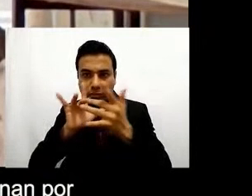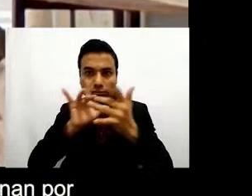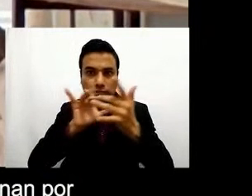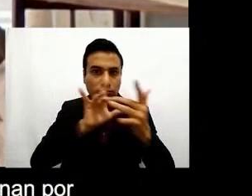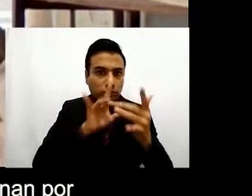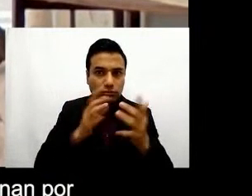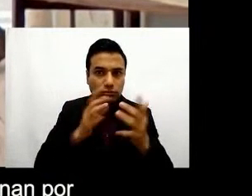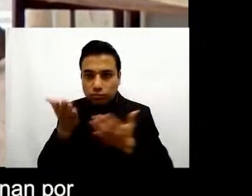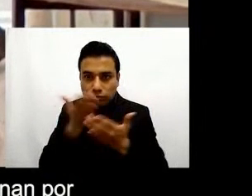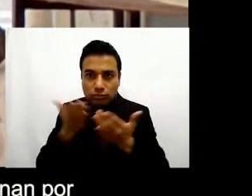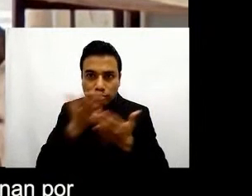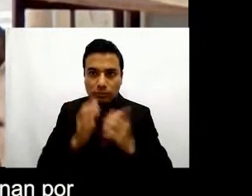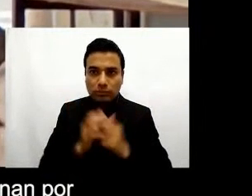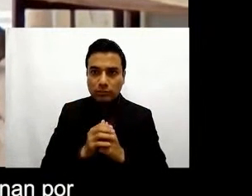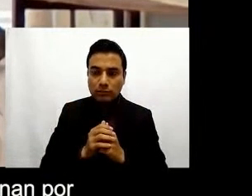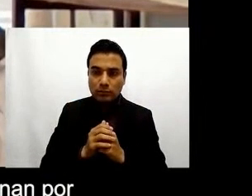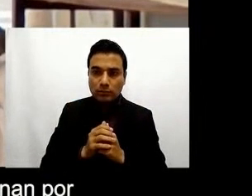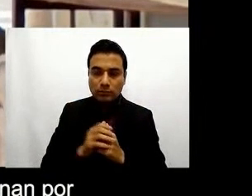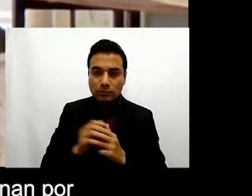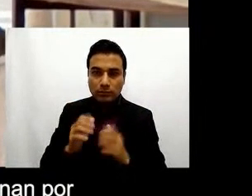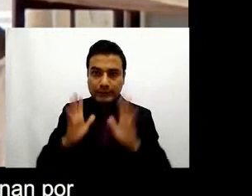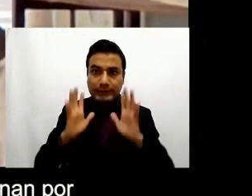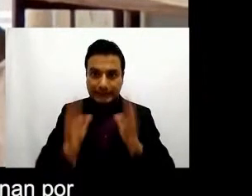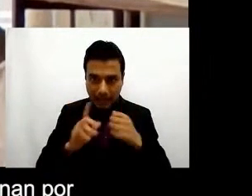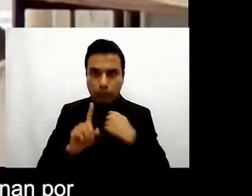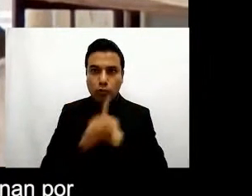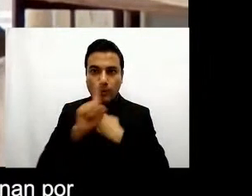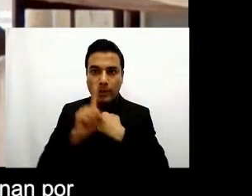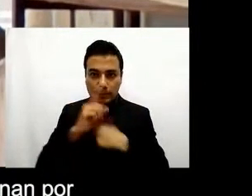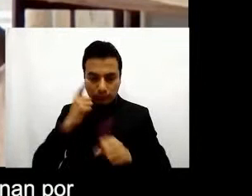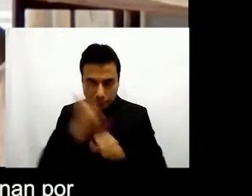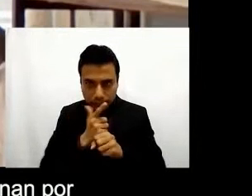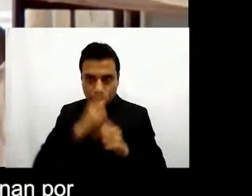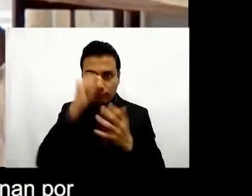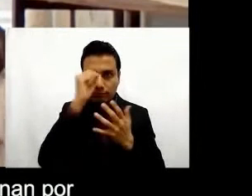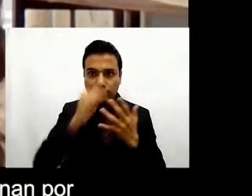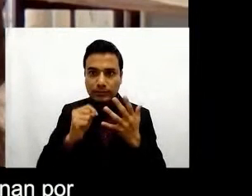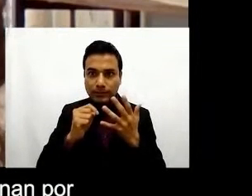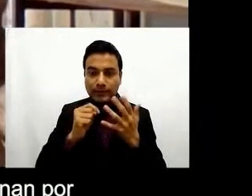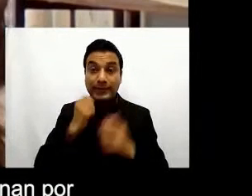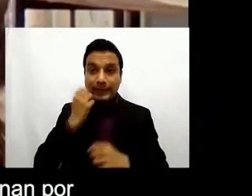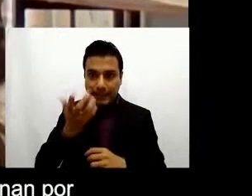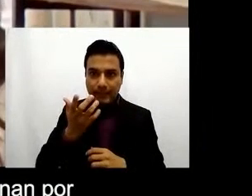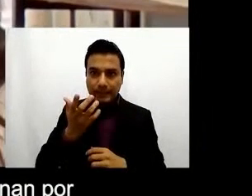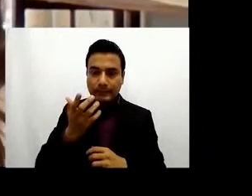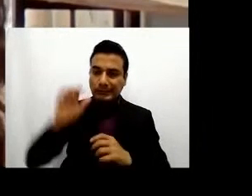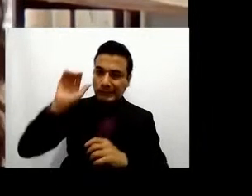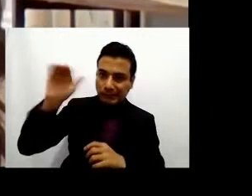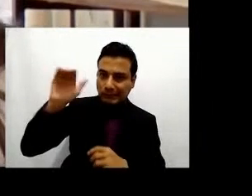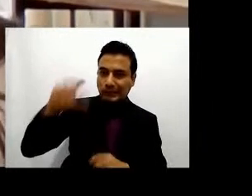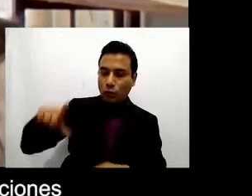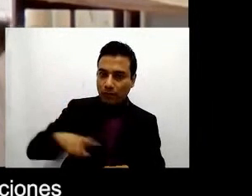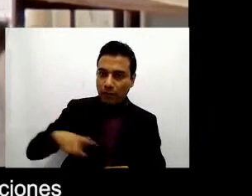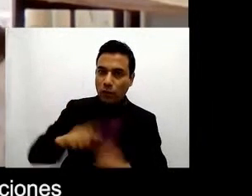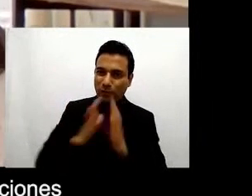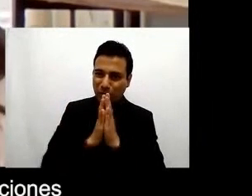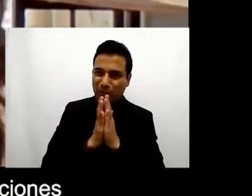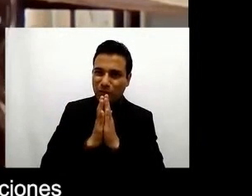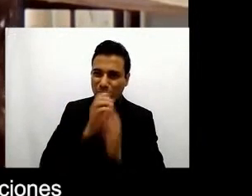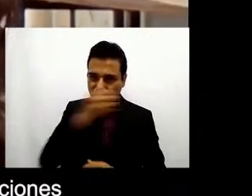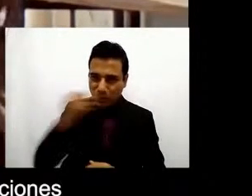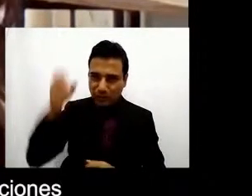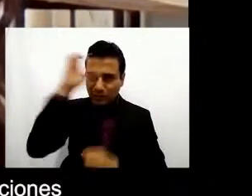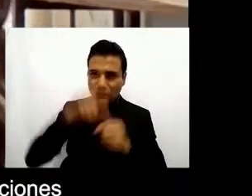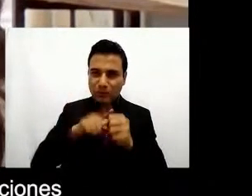ubican problemáticas y pugnan por una mejor gestión pública de la cultura. Un ejemplo de